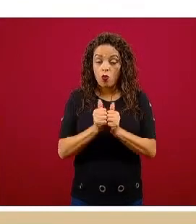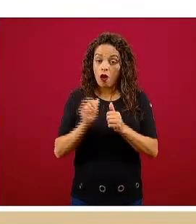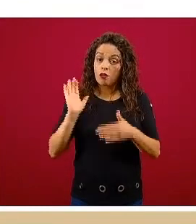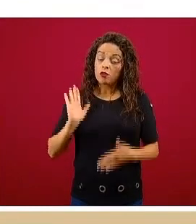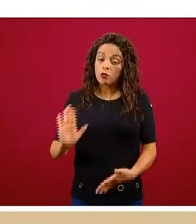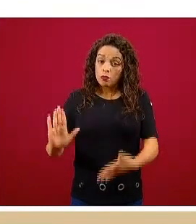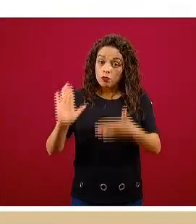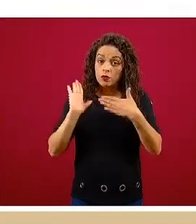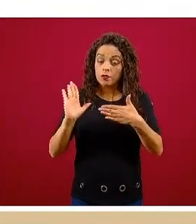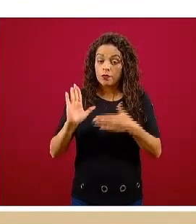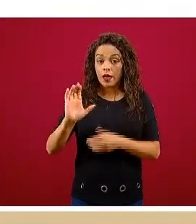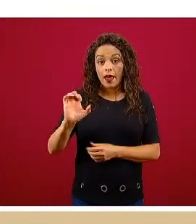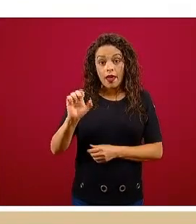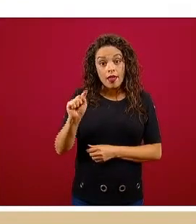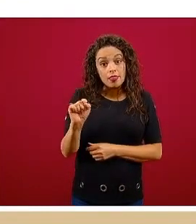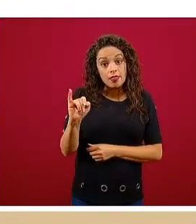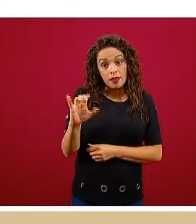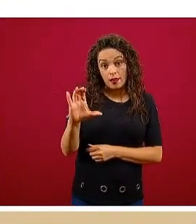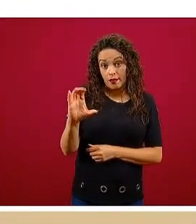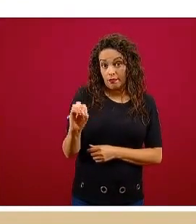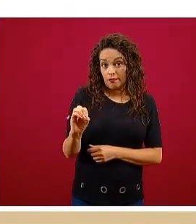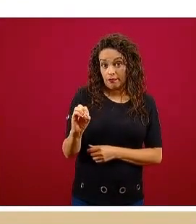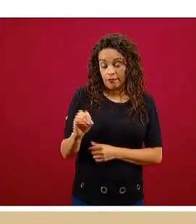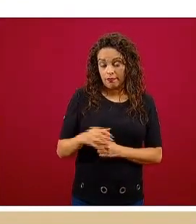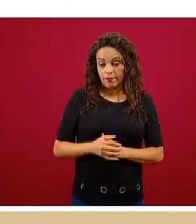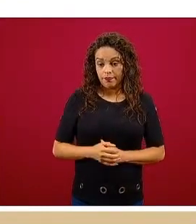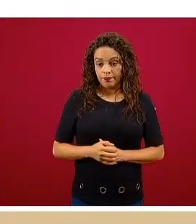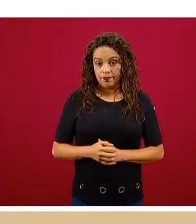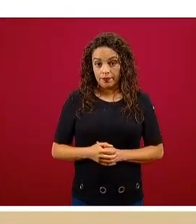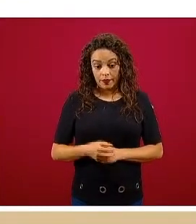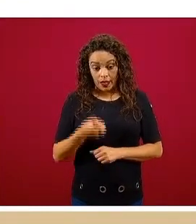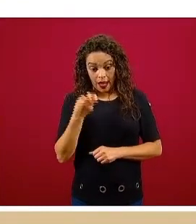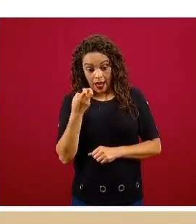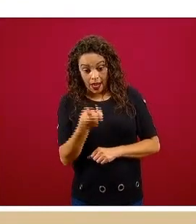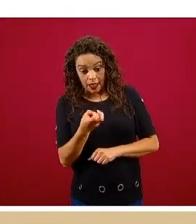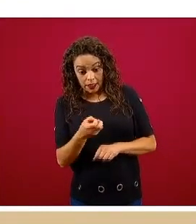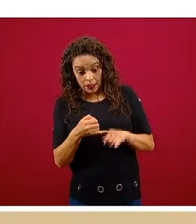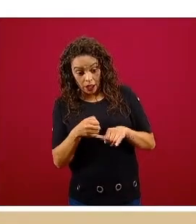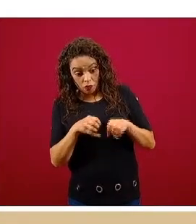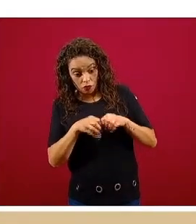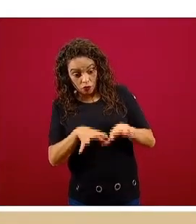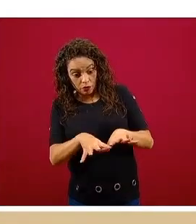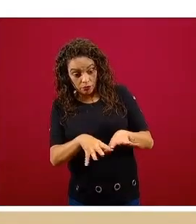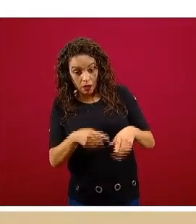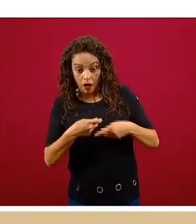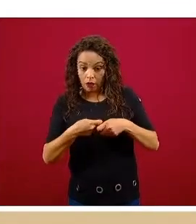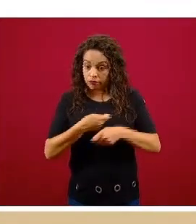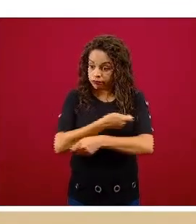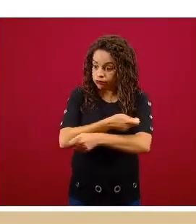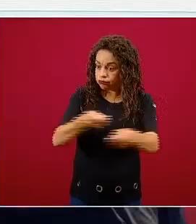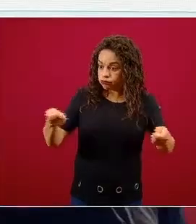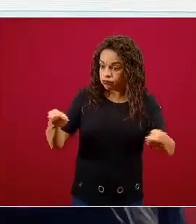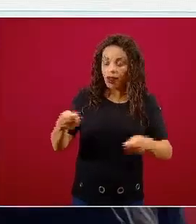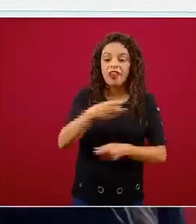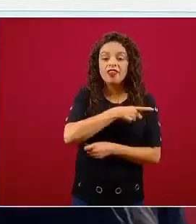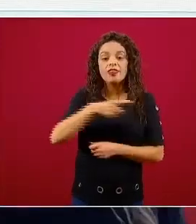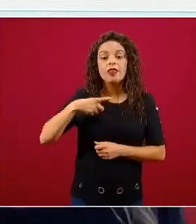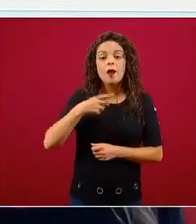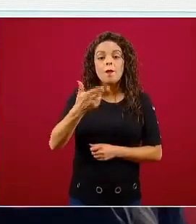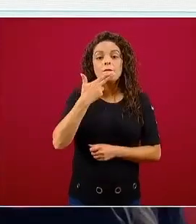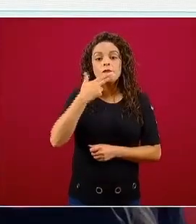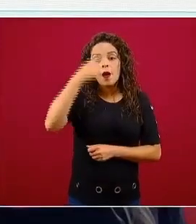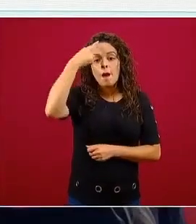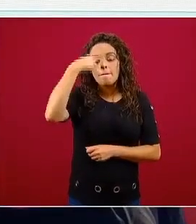ético de que esta información que producimos sirva para resolver problemas de salud,